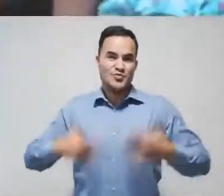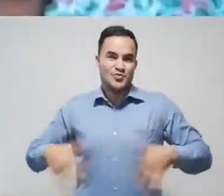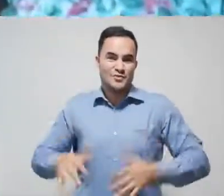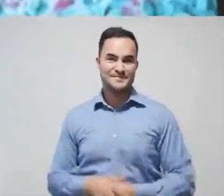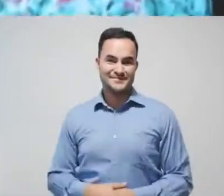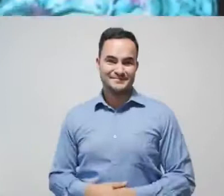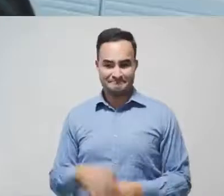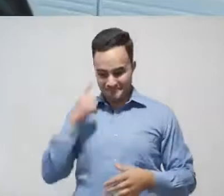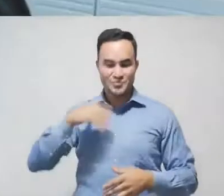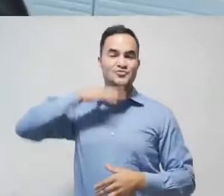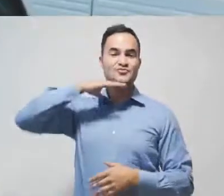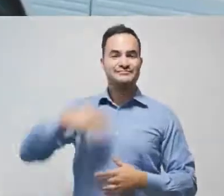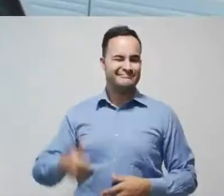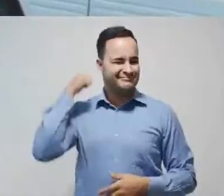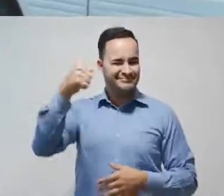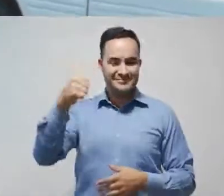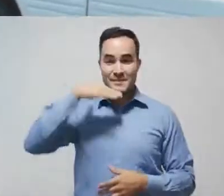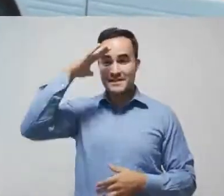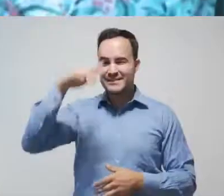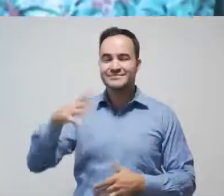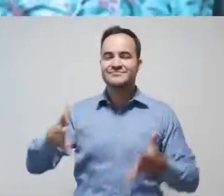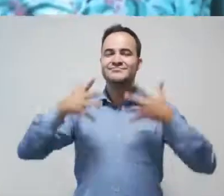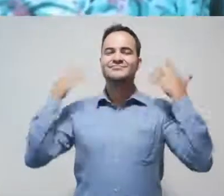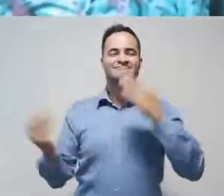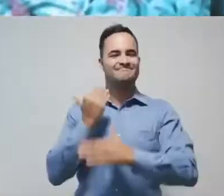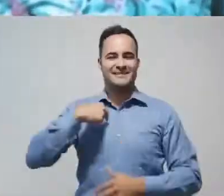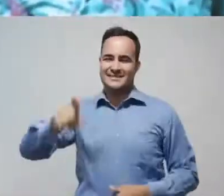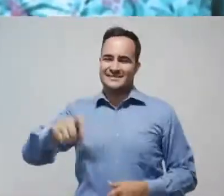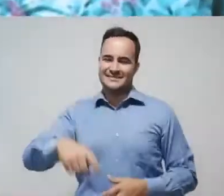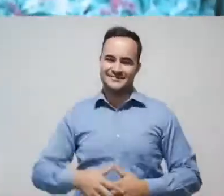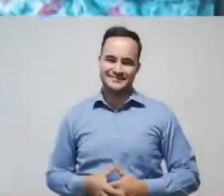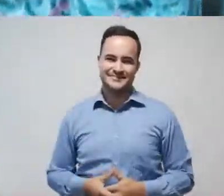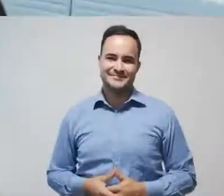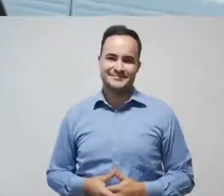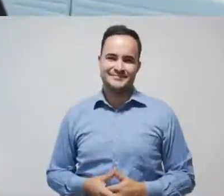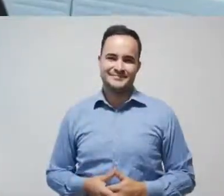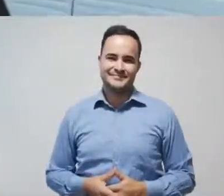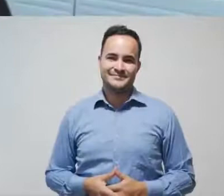estamos llenos de mercado y vea la abundancia. Que viva, Medellín necesita un nuevo aire.